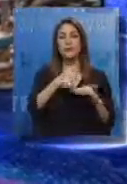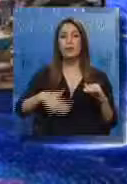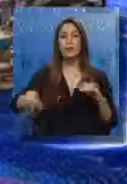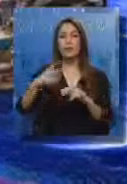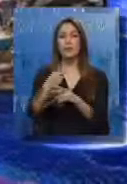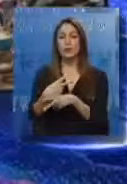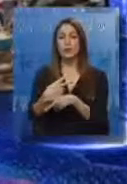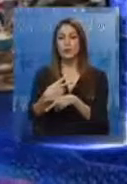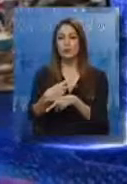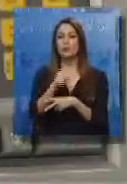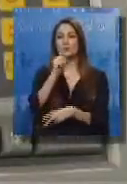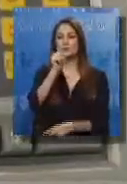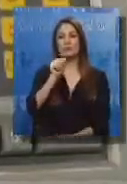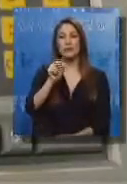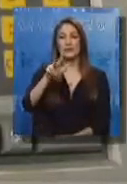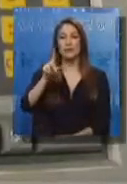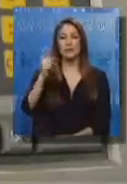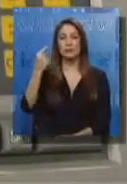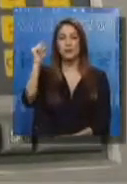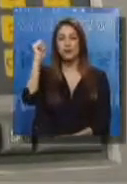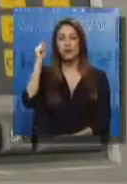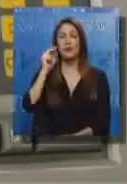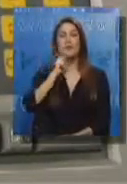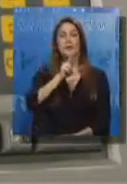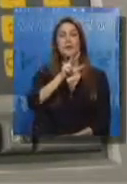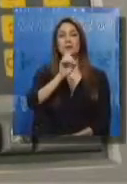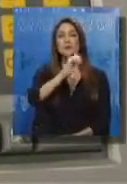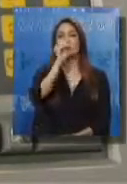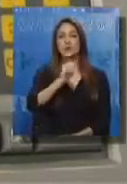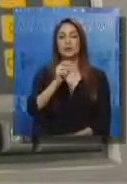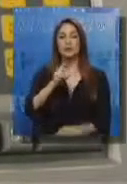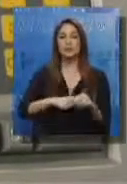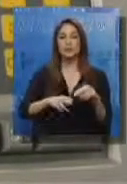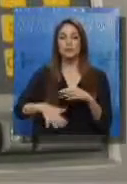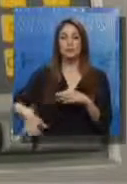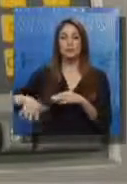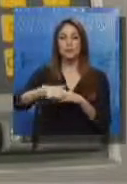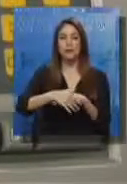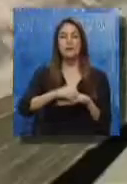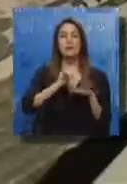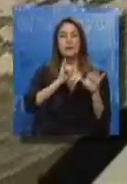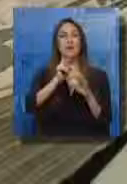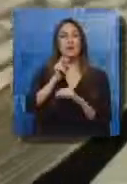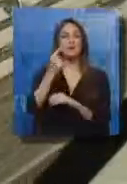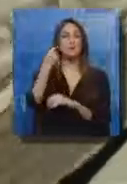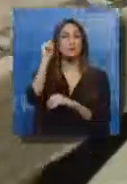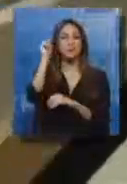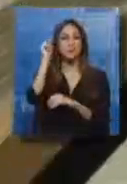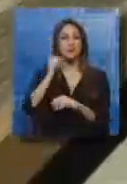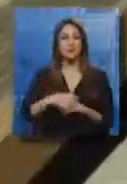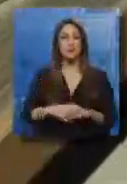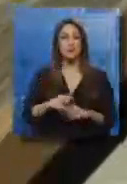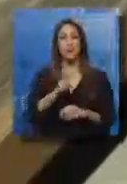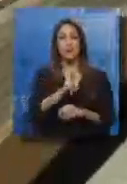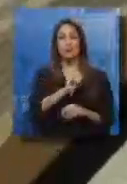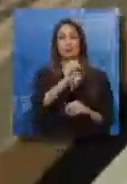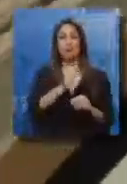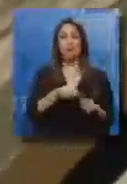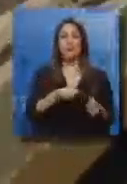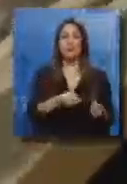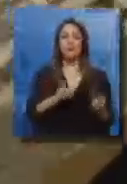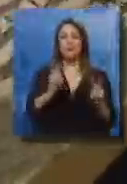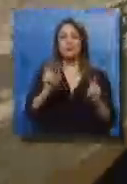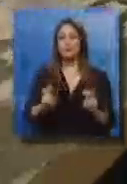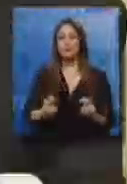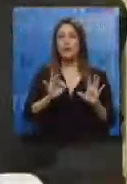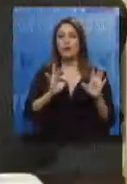productivo, 1.031 millones. 26% para la infraestructura, 862 millones. El 2% para otros gastos,